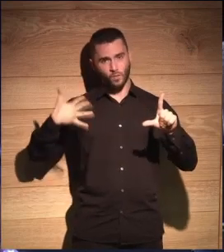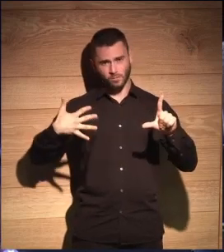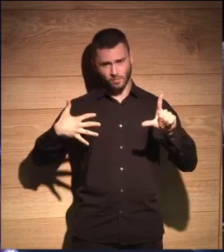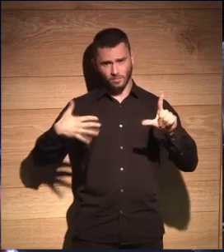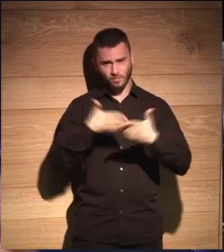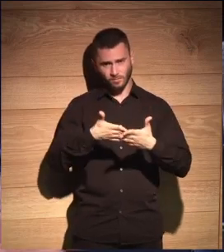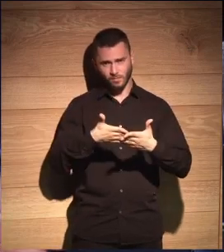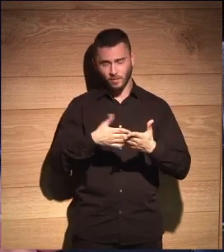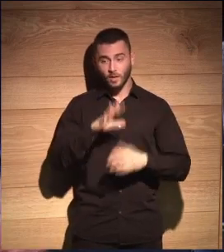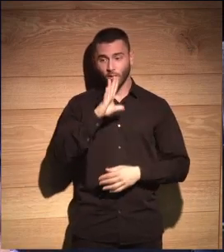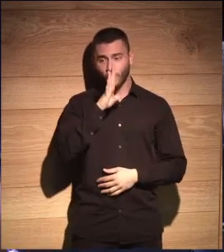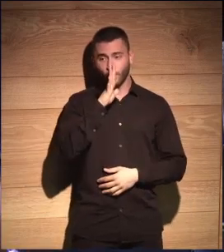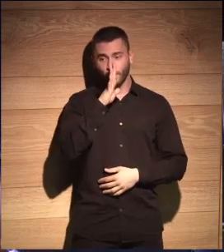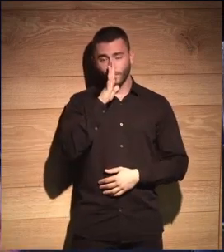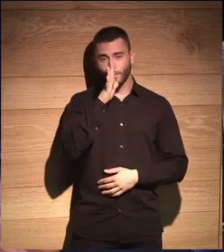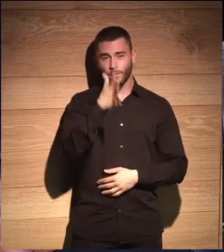porque sea